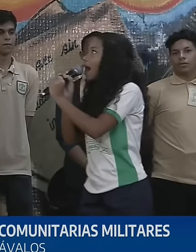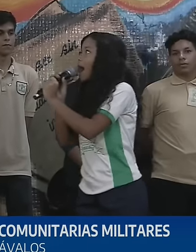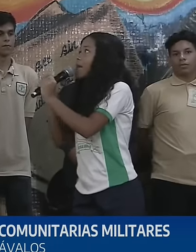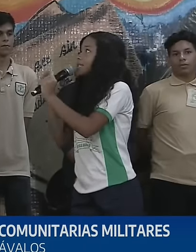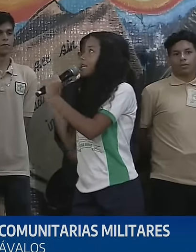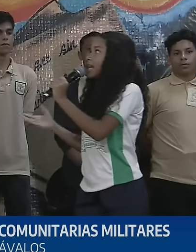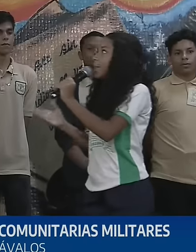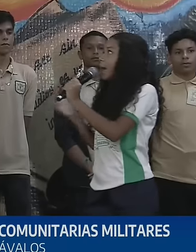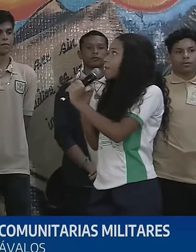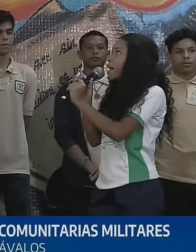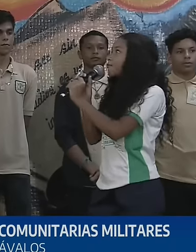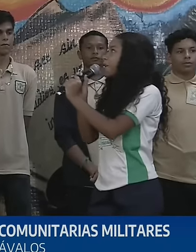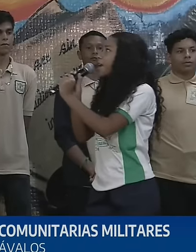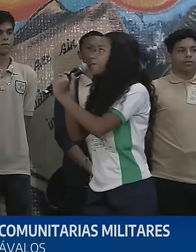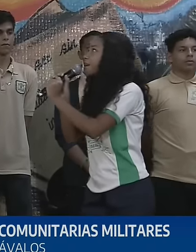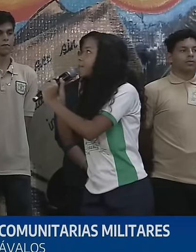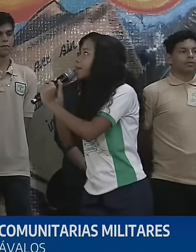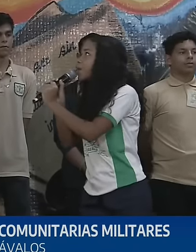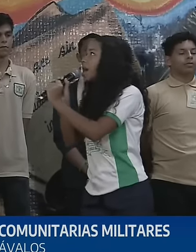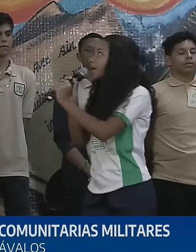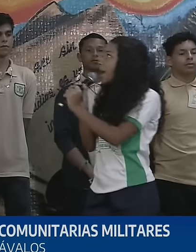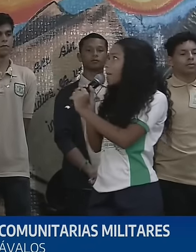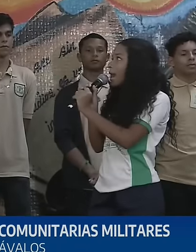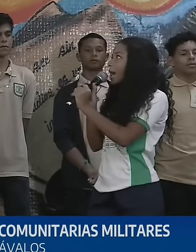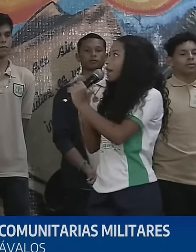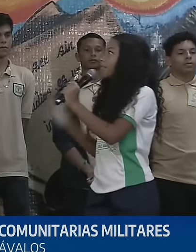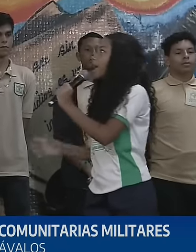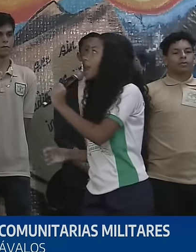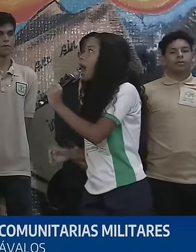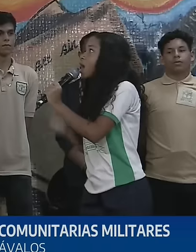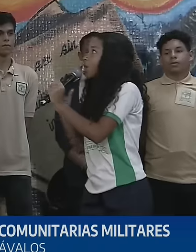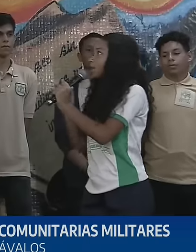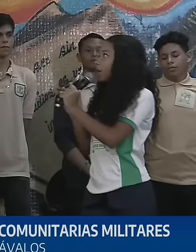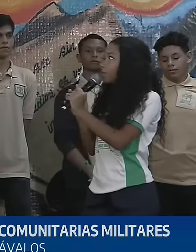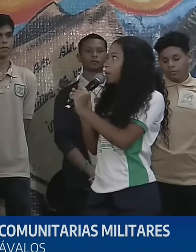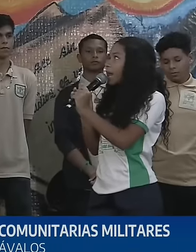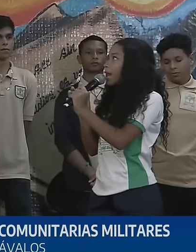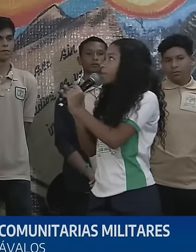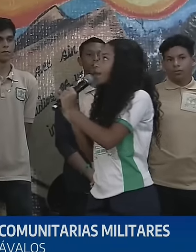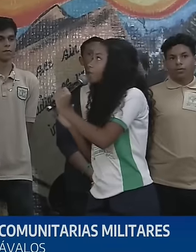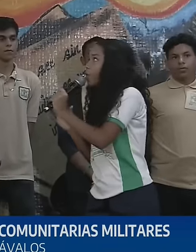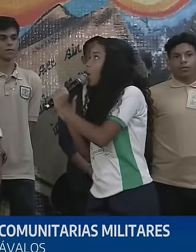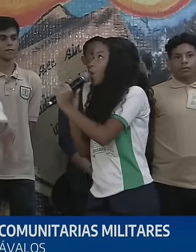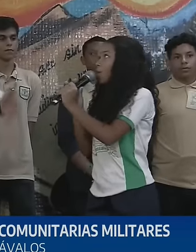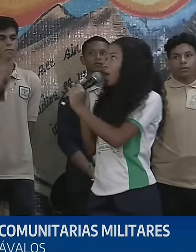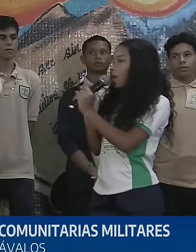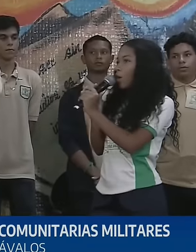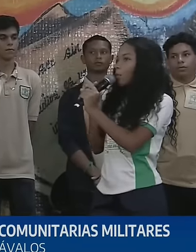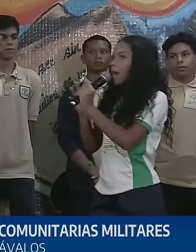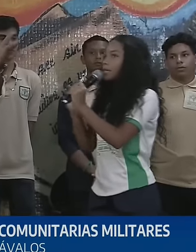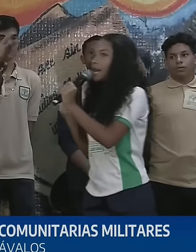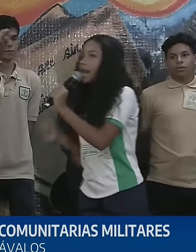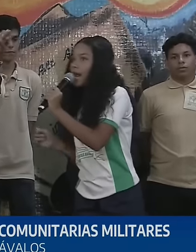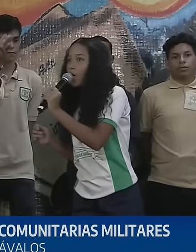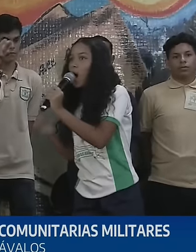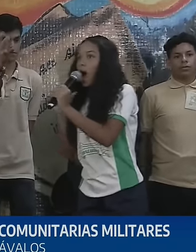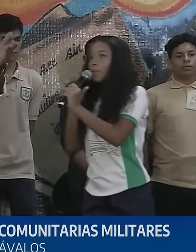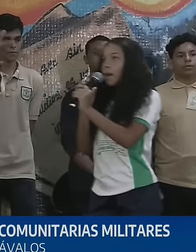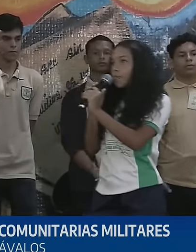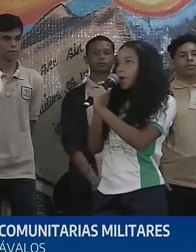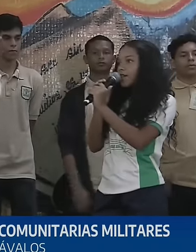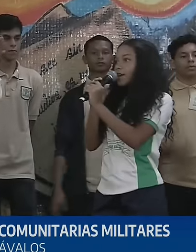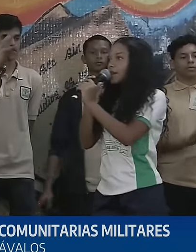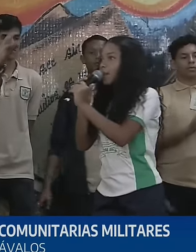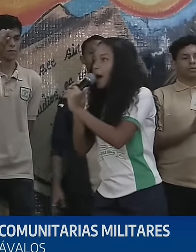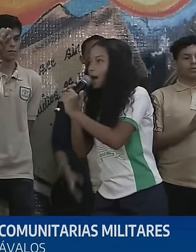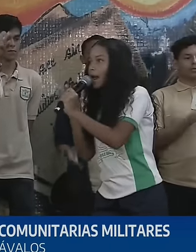llanera si la palma fuera firme no la quema la candela No la tras molar el viento como la copla al llanero